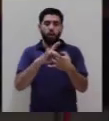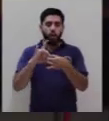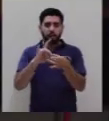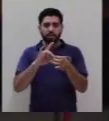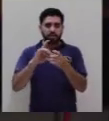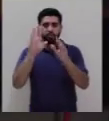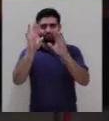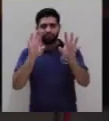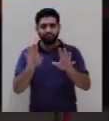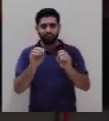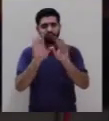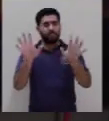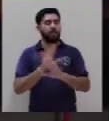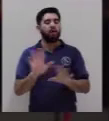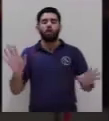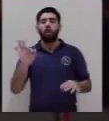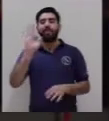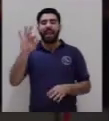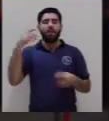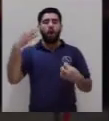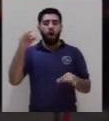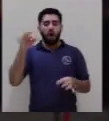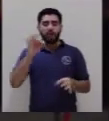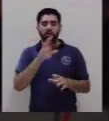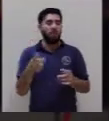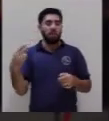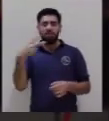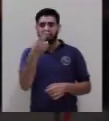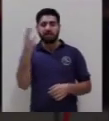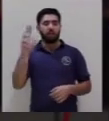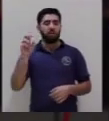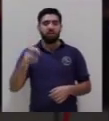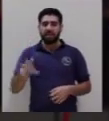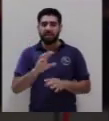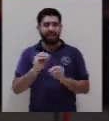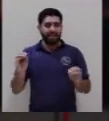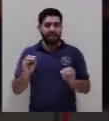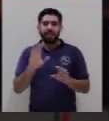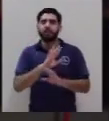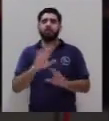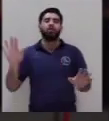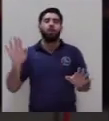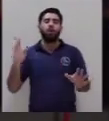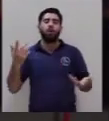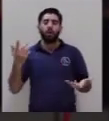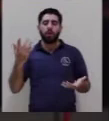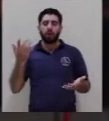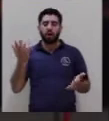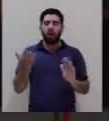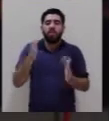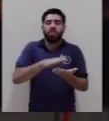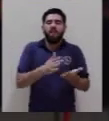hojas? Con solo tres hojas. Sin cortar y solo doblar. Sin cortar y solo doblar. Ah, excelente. Y ahí usted, por ejemplo, le puso